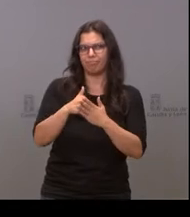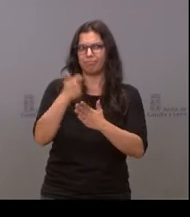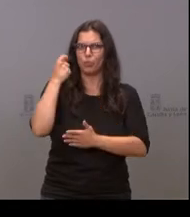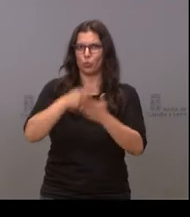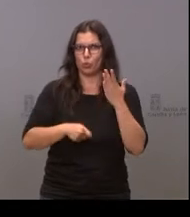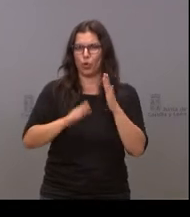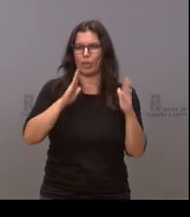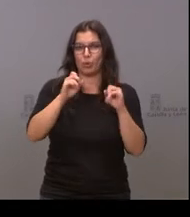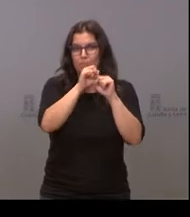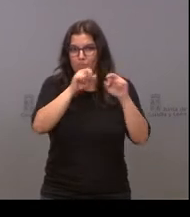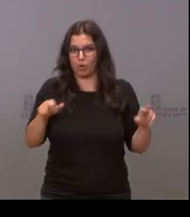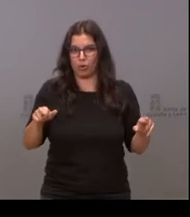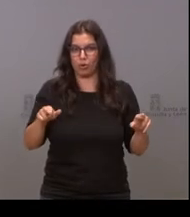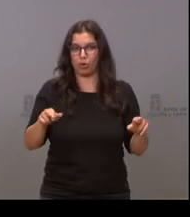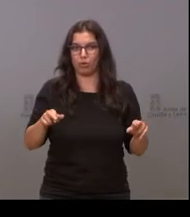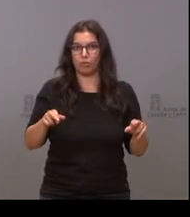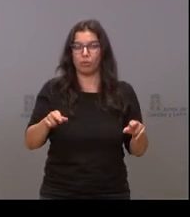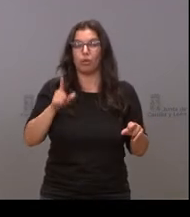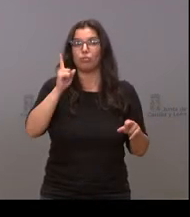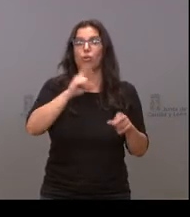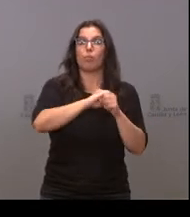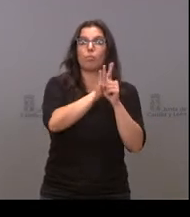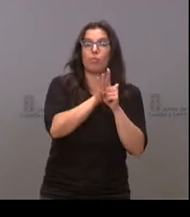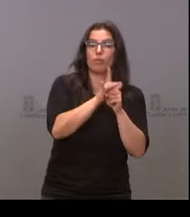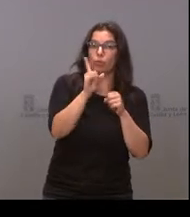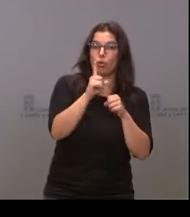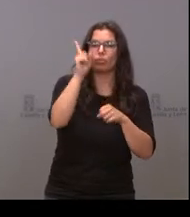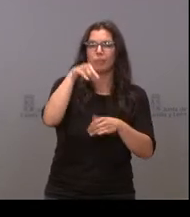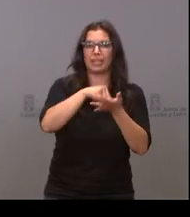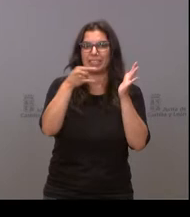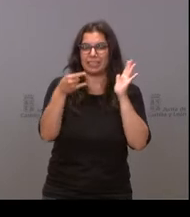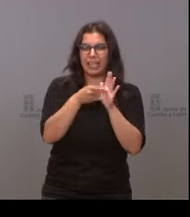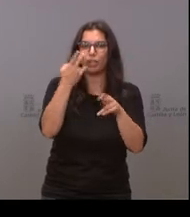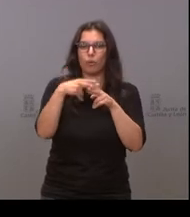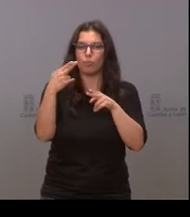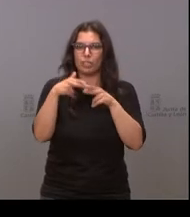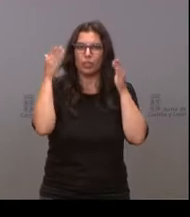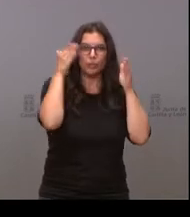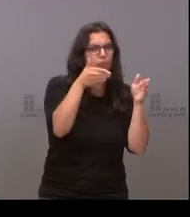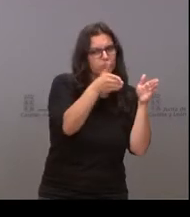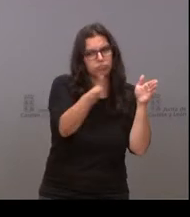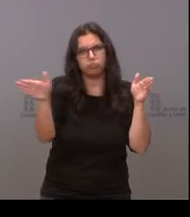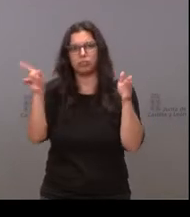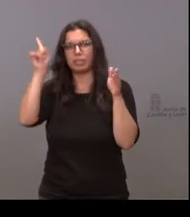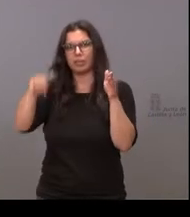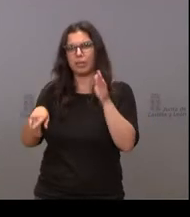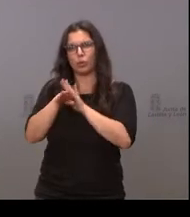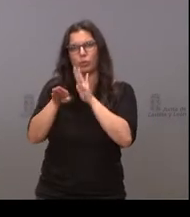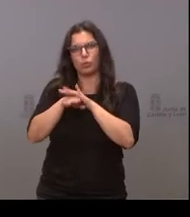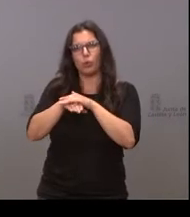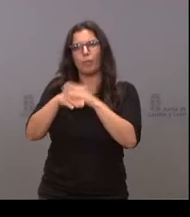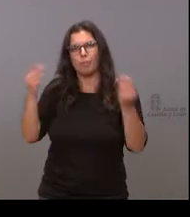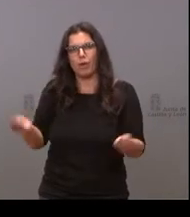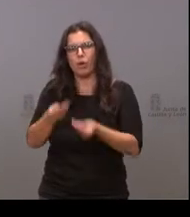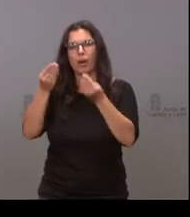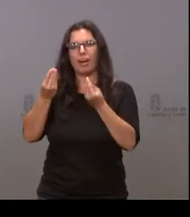posible no sólo se han ocupado de la pandemia sino que técnicos y políticos han sacado tiempo ganas y disposición para seguir mejorando la calidad